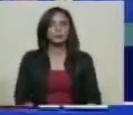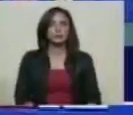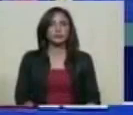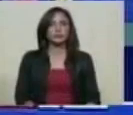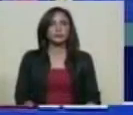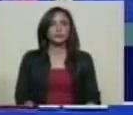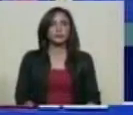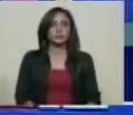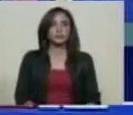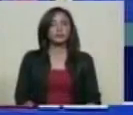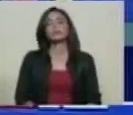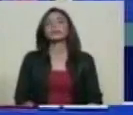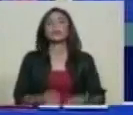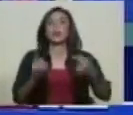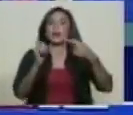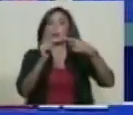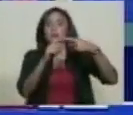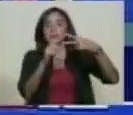Segundo nivel,